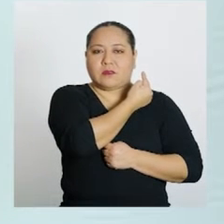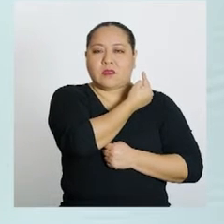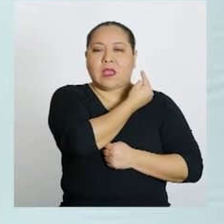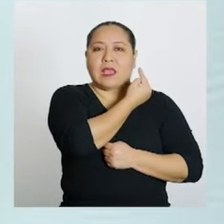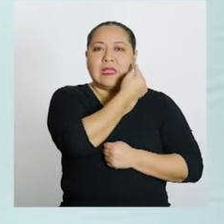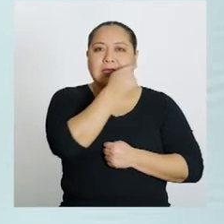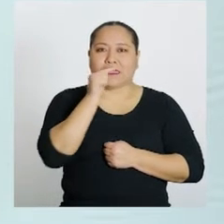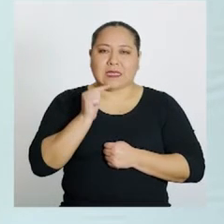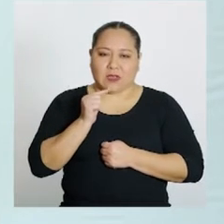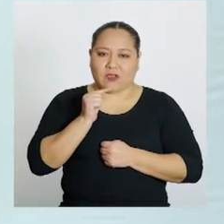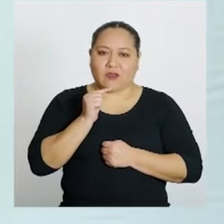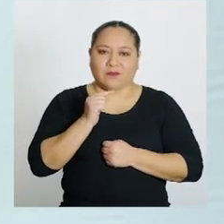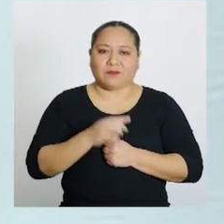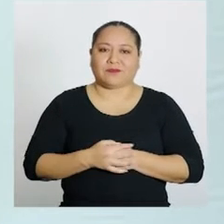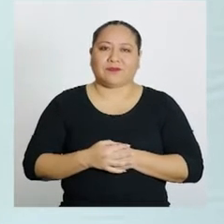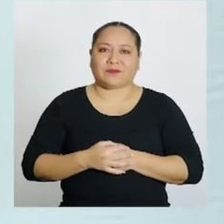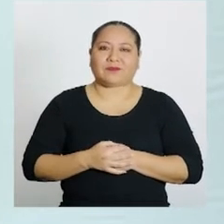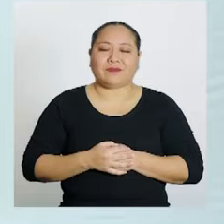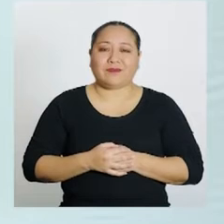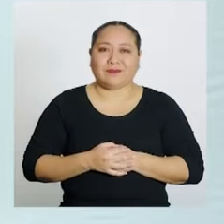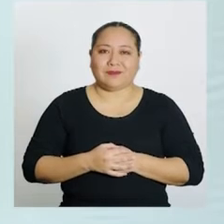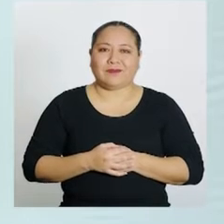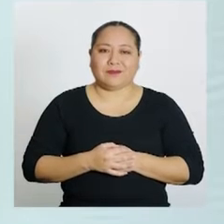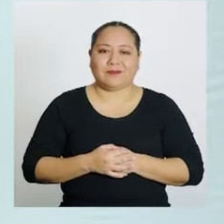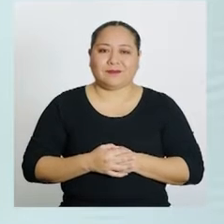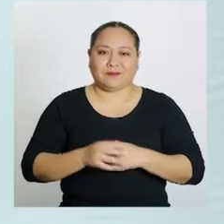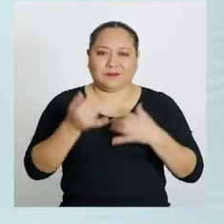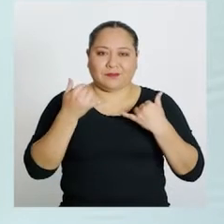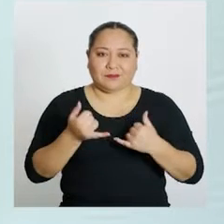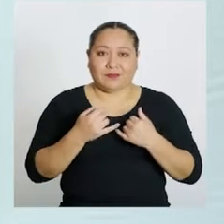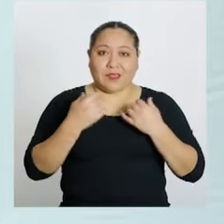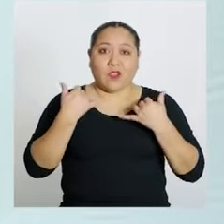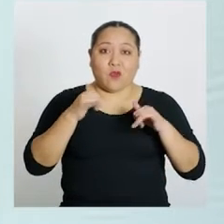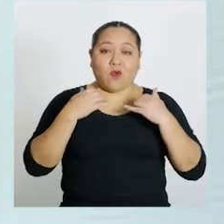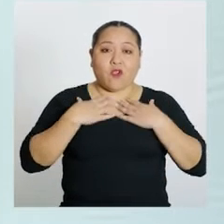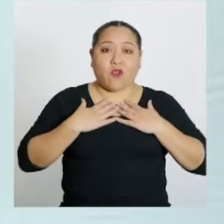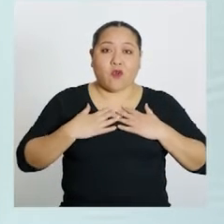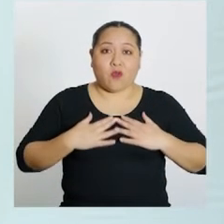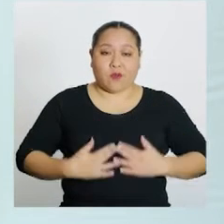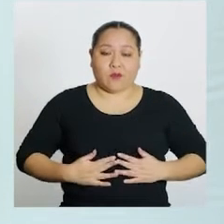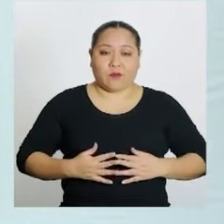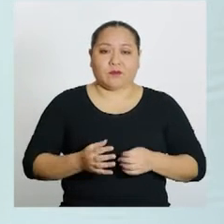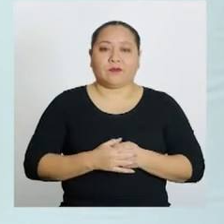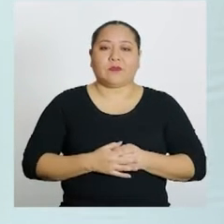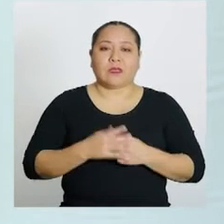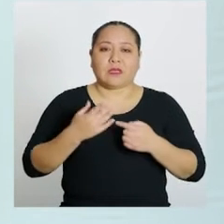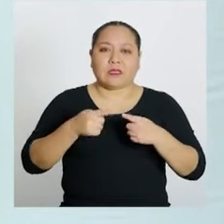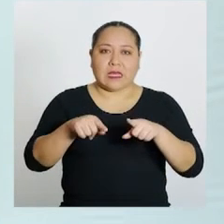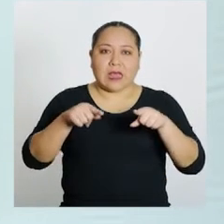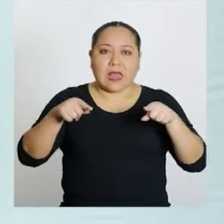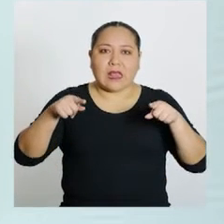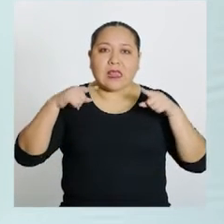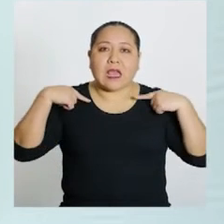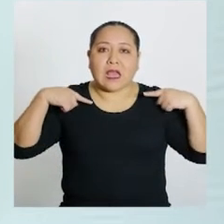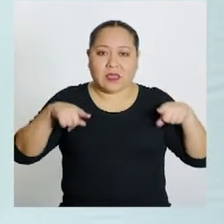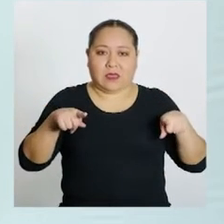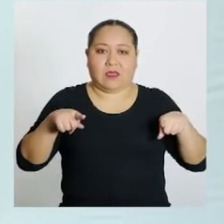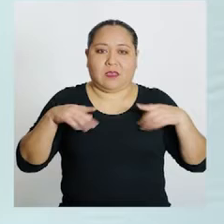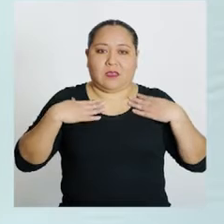atrás, centro. Ahora vamos a jugar con el torso. Hacia adelante,